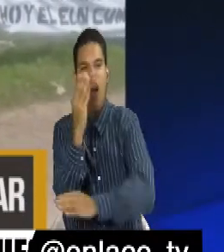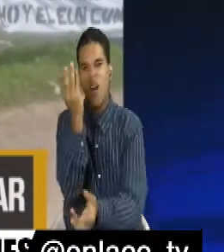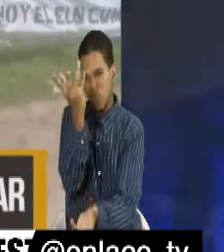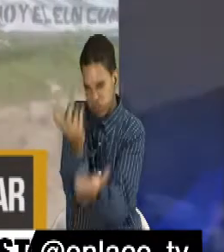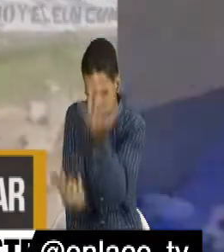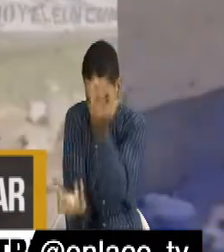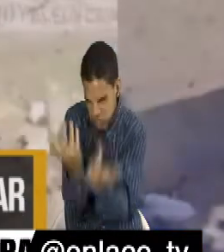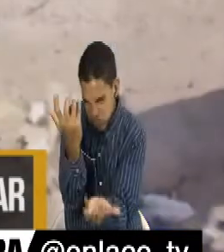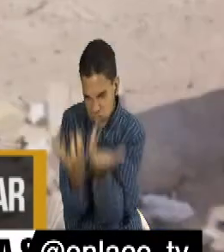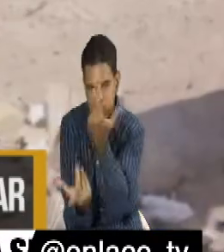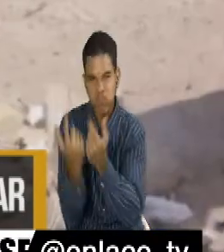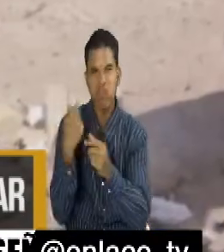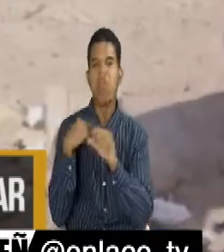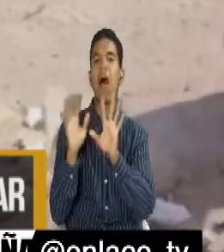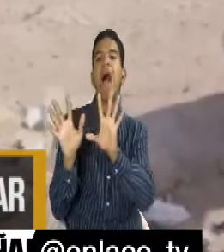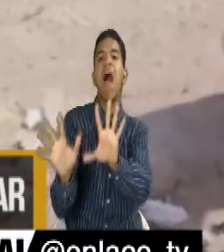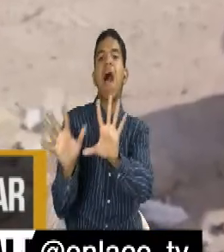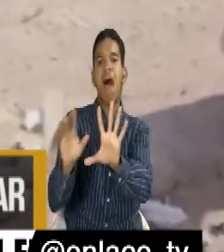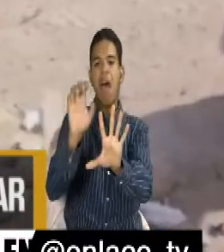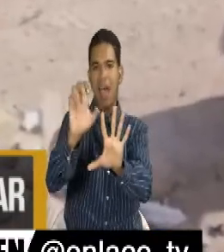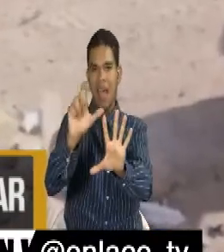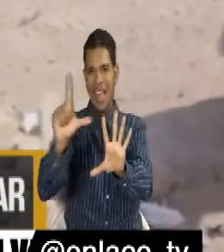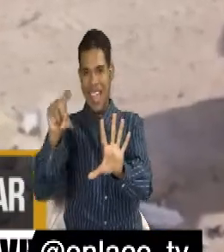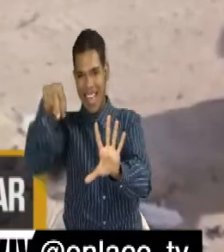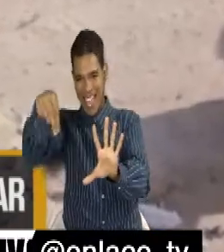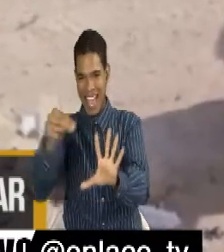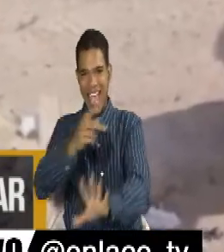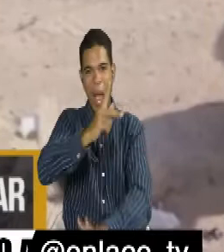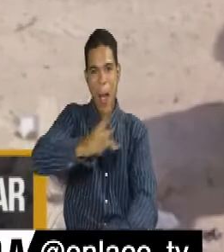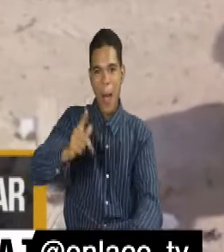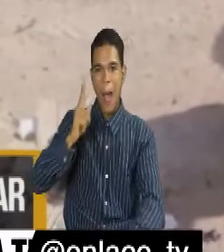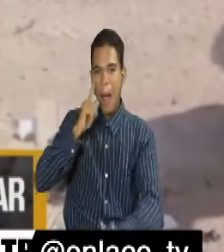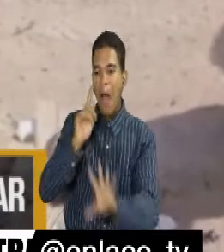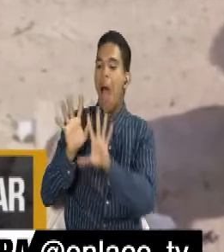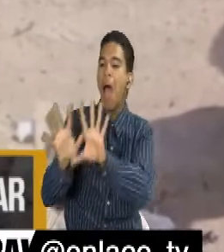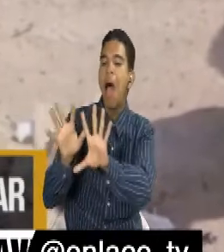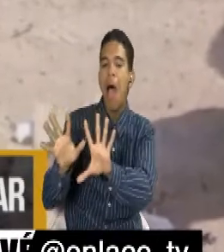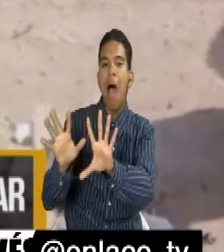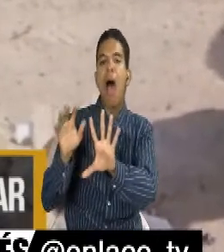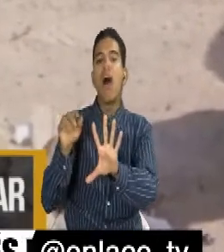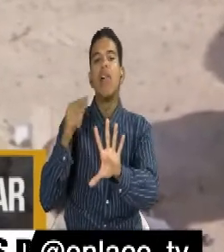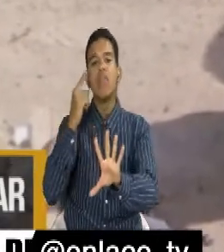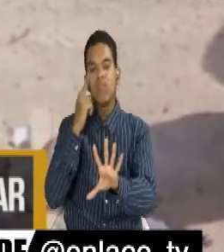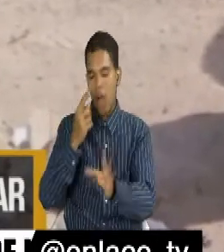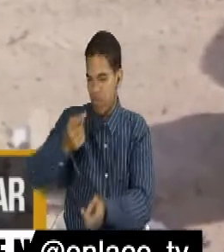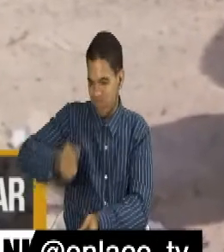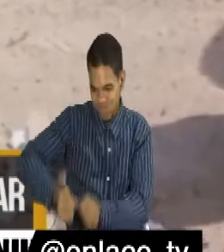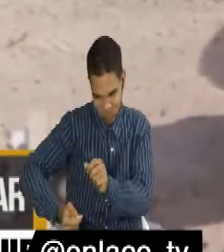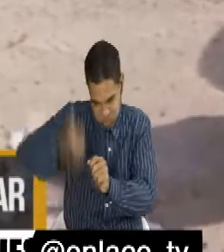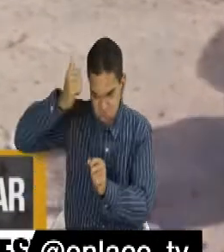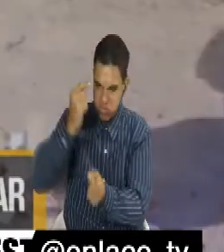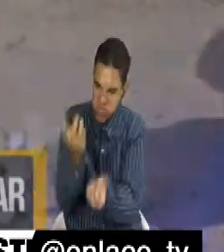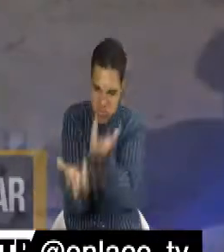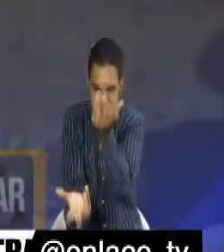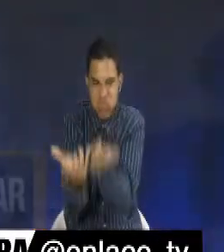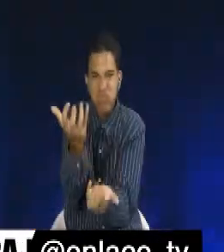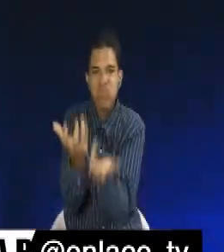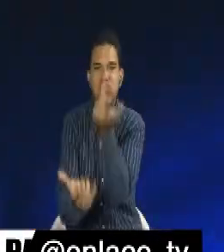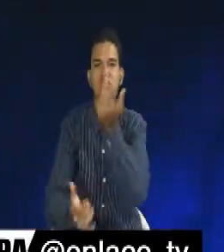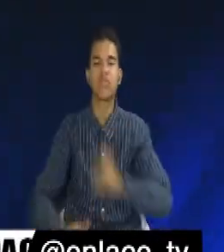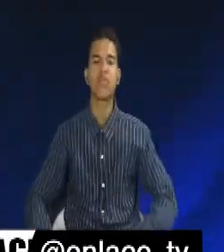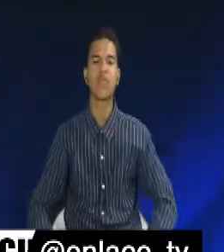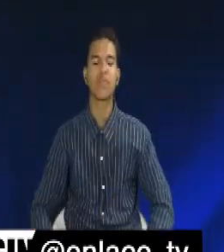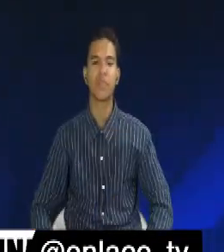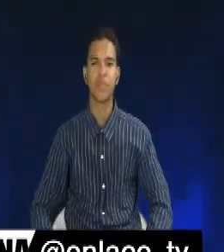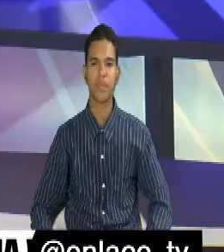que habrían sido dejados en el sitio por los integrantes de las redes de apoyo al terrorismo del Frente Luis José Solano Sepúlveda.